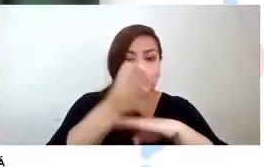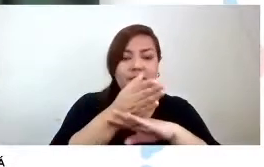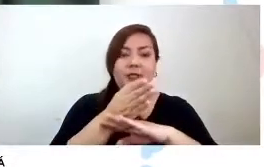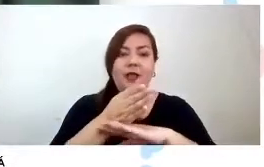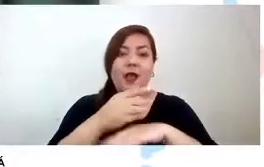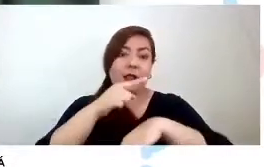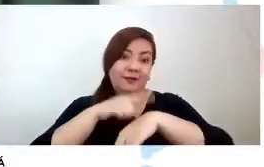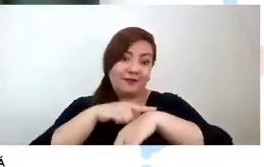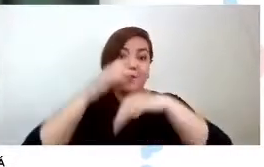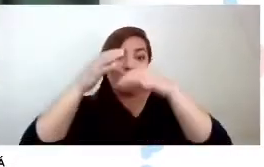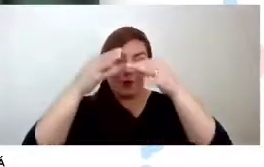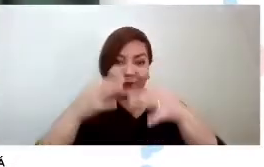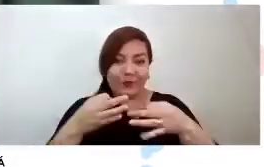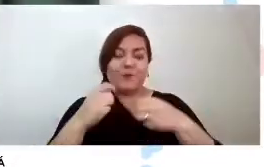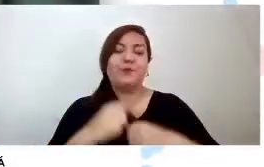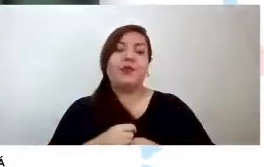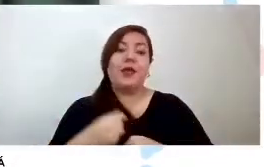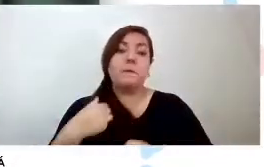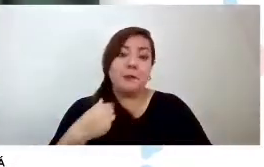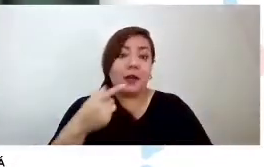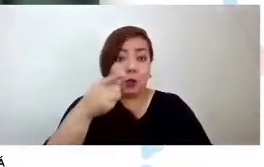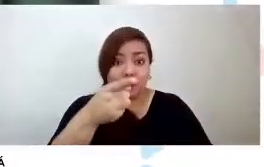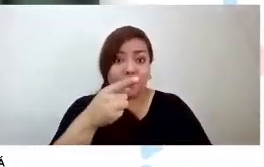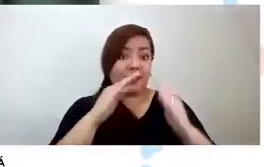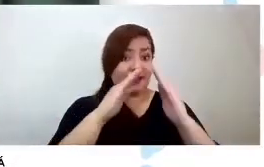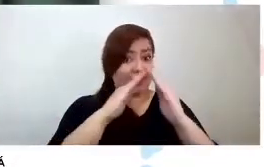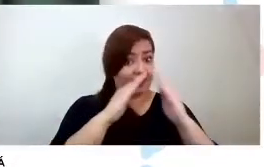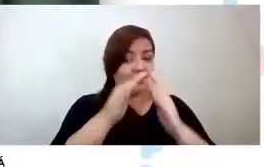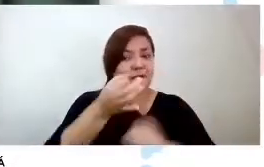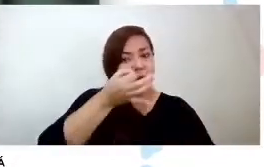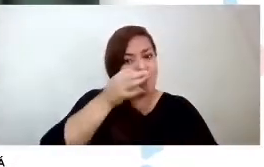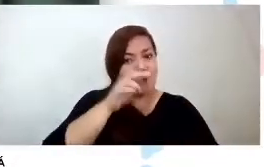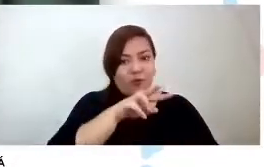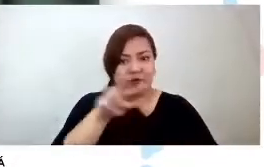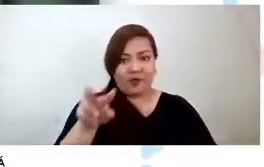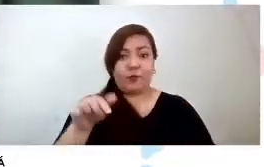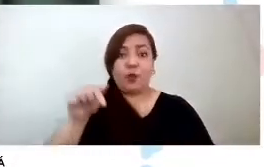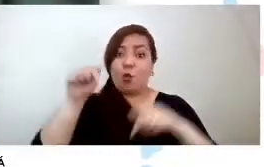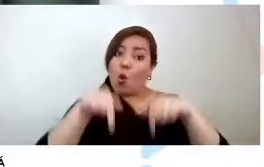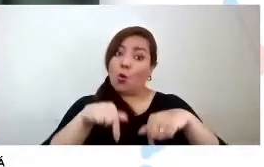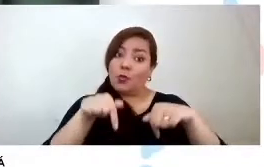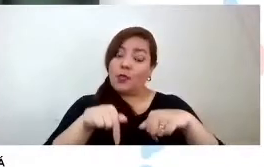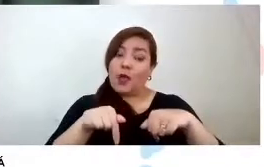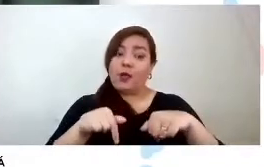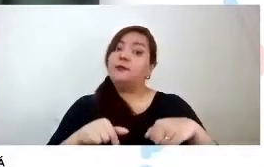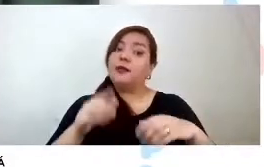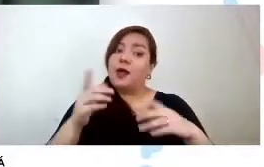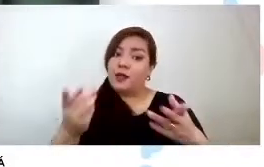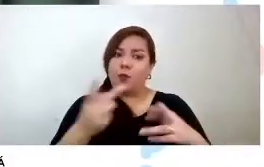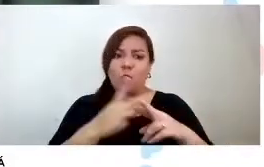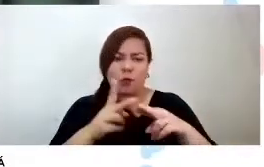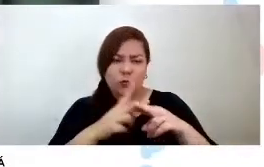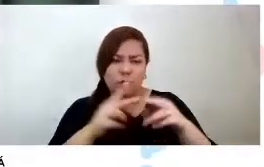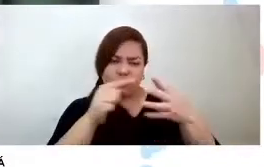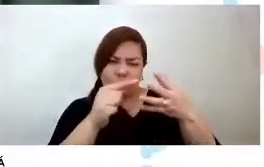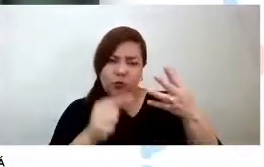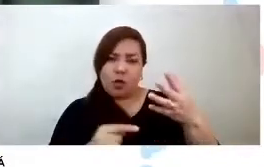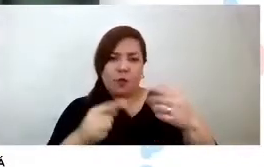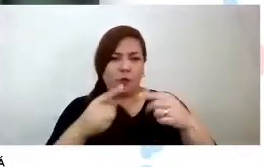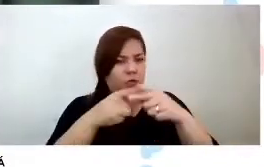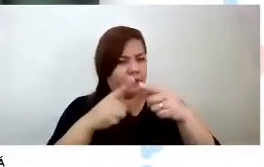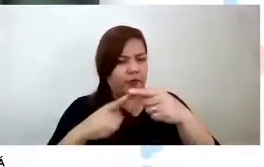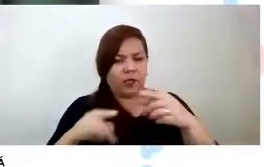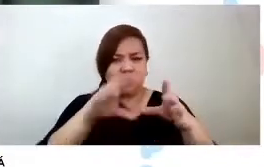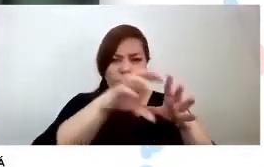el Museo Regional de Iquique realizará un recorrido pedagógico por el depósito de colecciones paleontológicas y